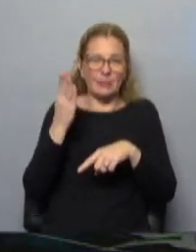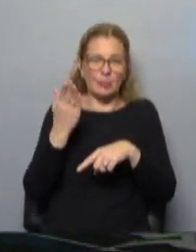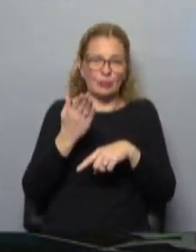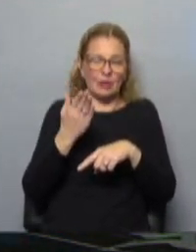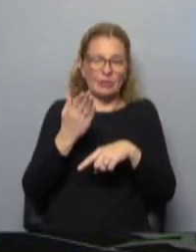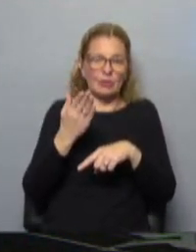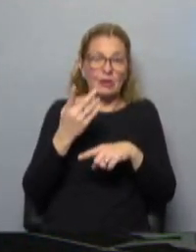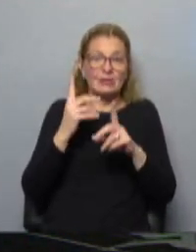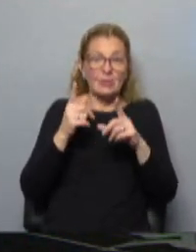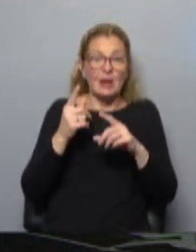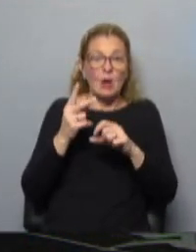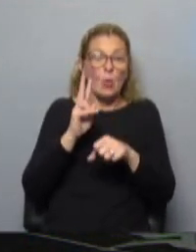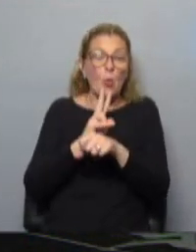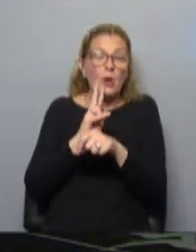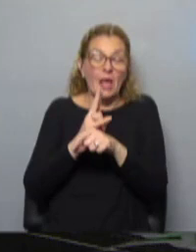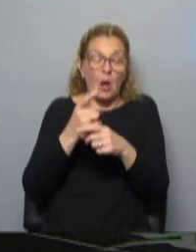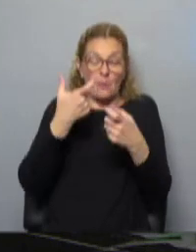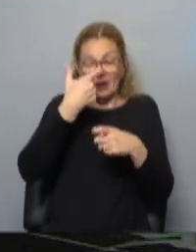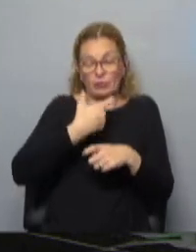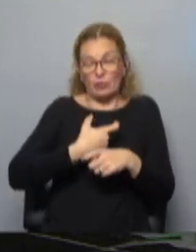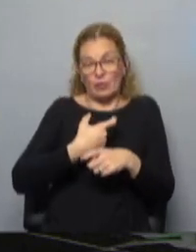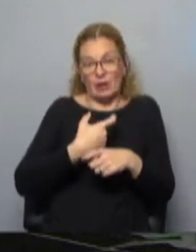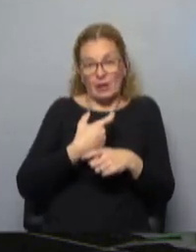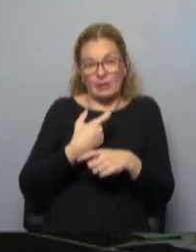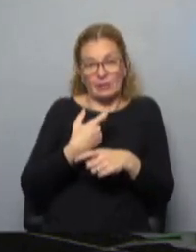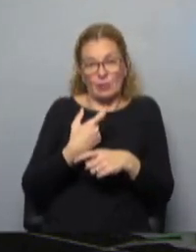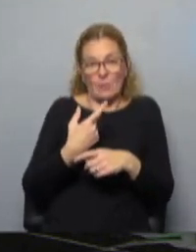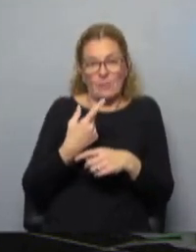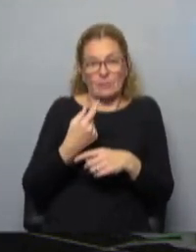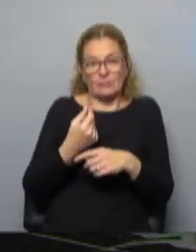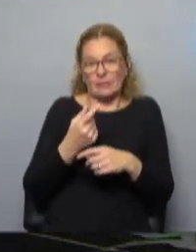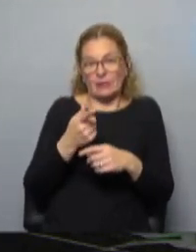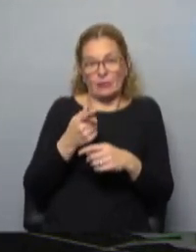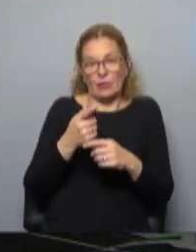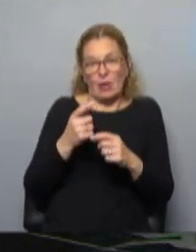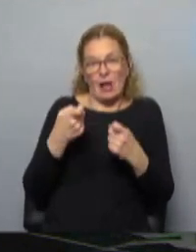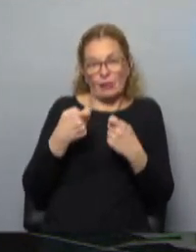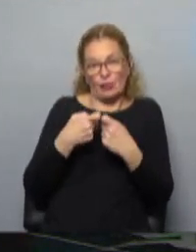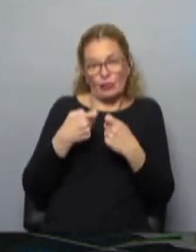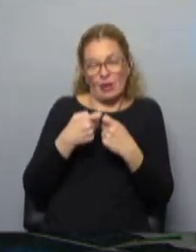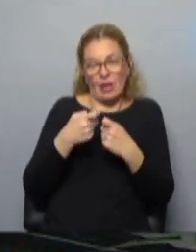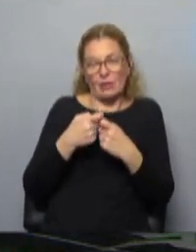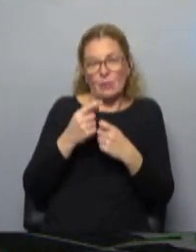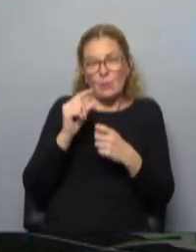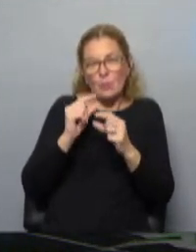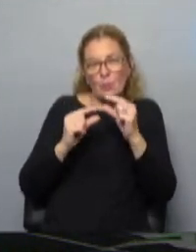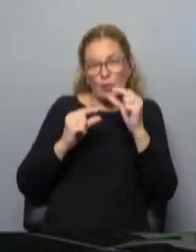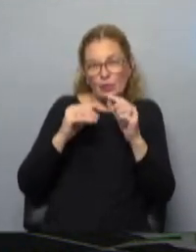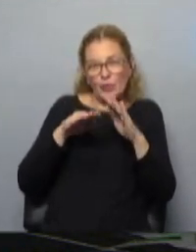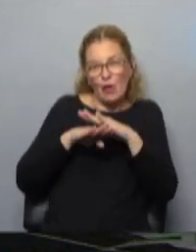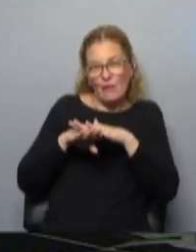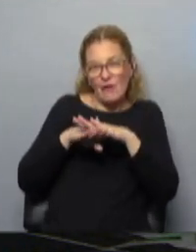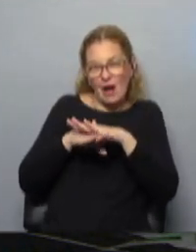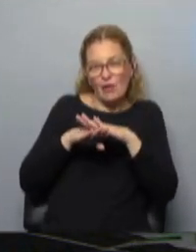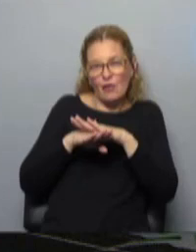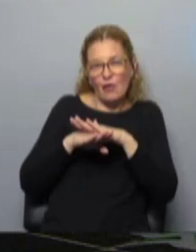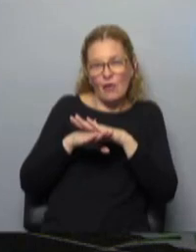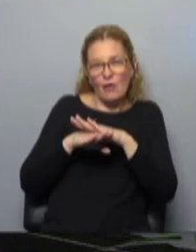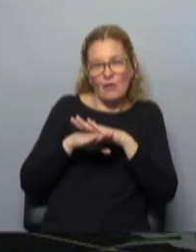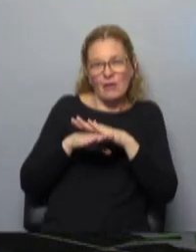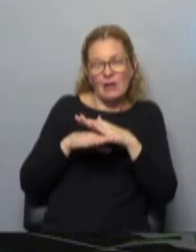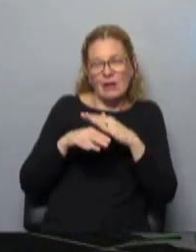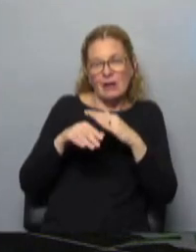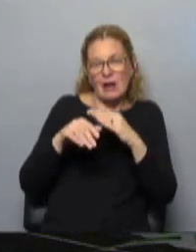también el cuidado personal lo cual es consistente con la mayor retracción que veíamos en la placa anterior un poquito por debajo está las bebidas